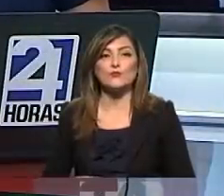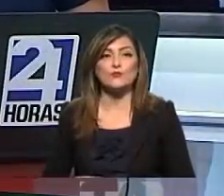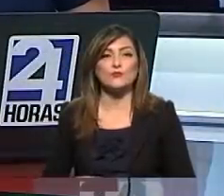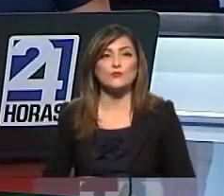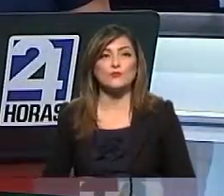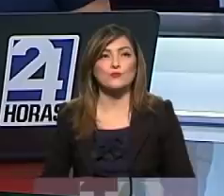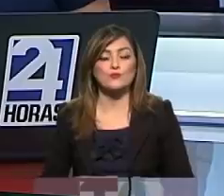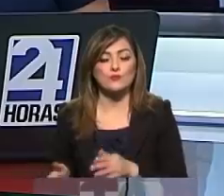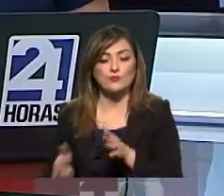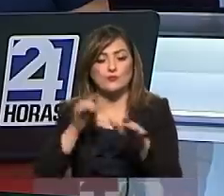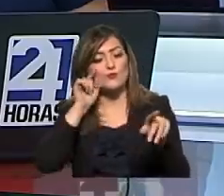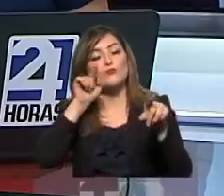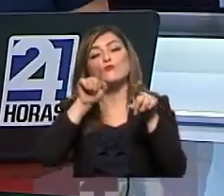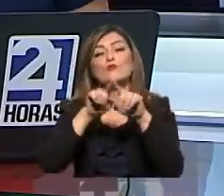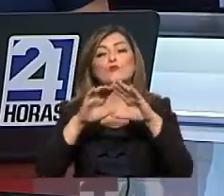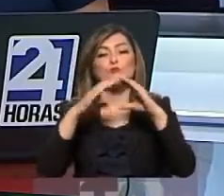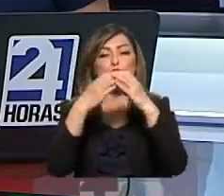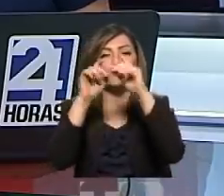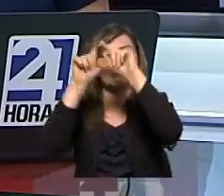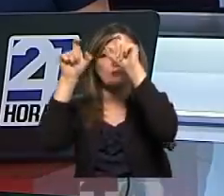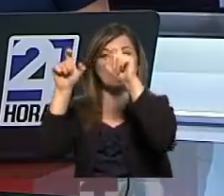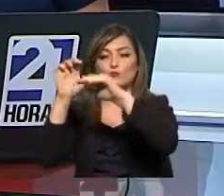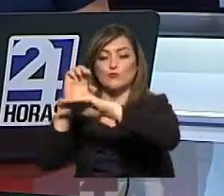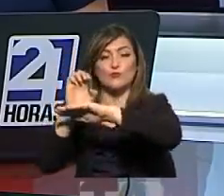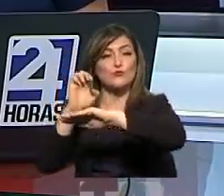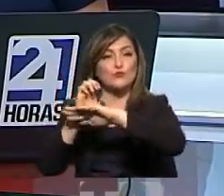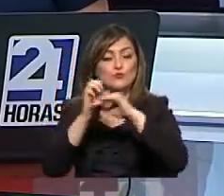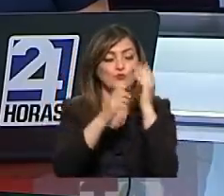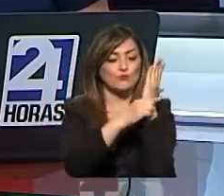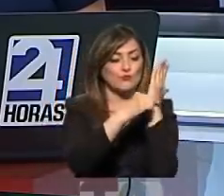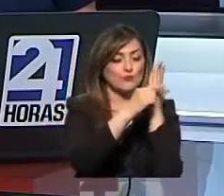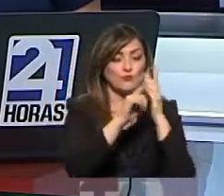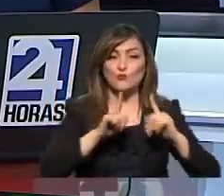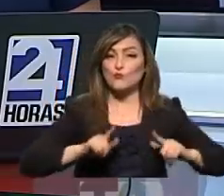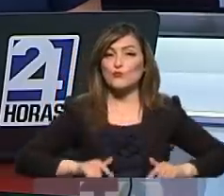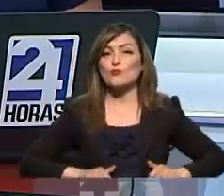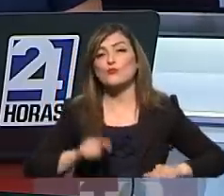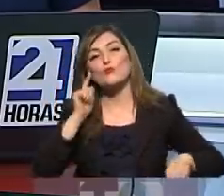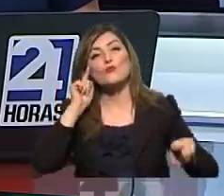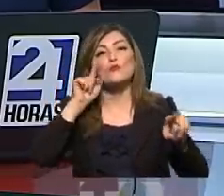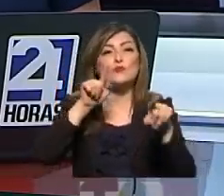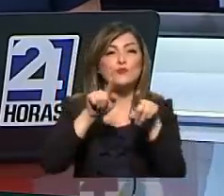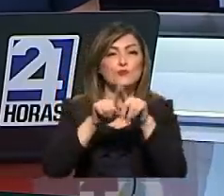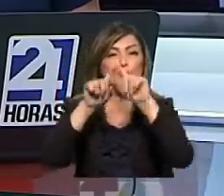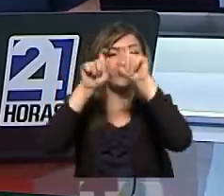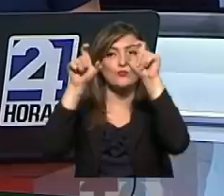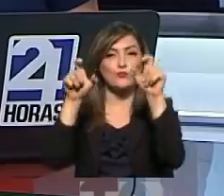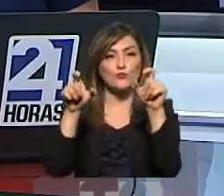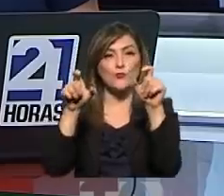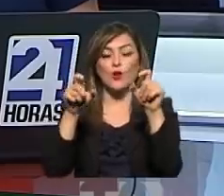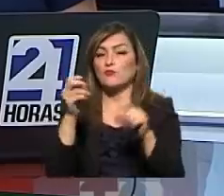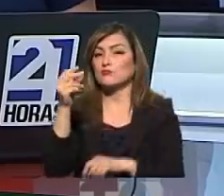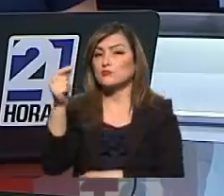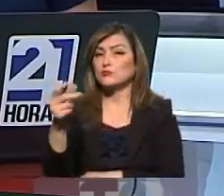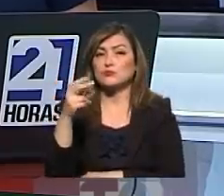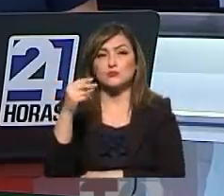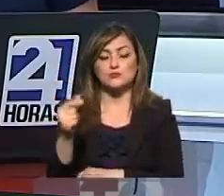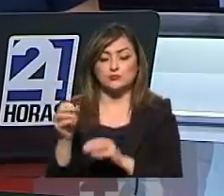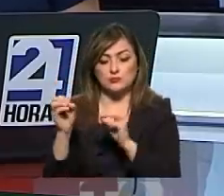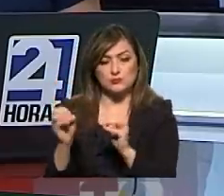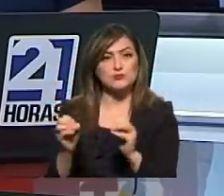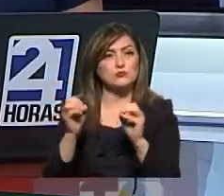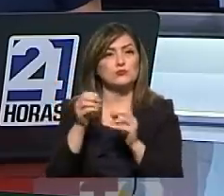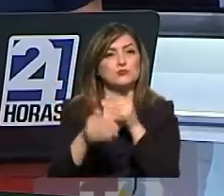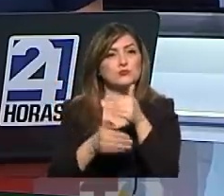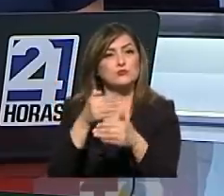Tras el anuncio del acuerdo entre el Comité Empresarial Ecuatoriano y el Ministerio de Salud, el sector empresarial reaccionó e inmediatamente comenzó a organizar